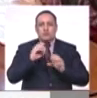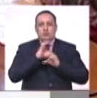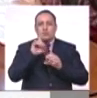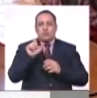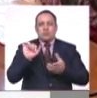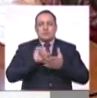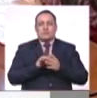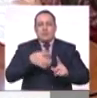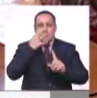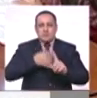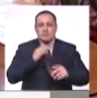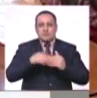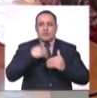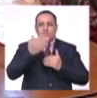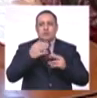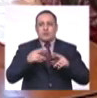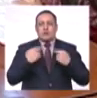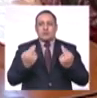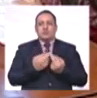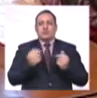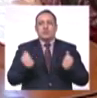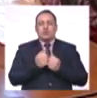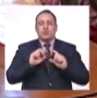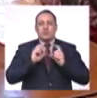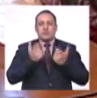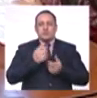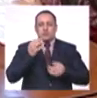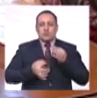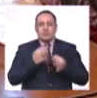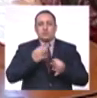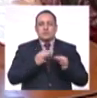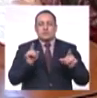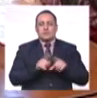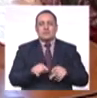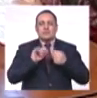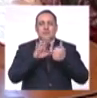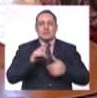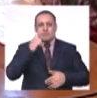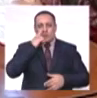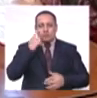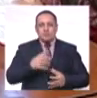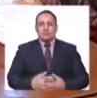analizado en la sesión extraordinaria de la Comisión de Justicia este 6 de junio.